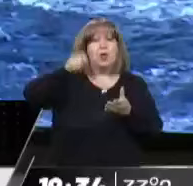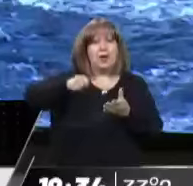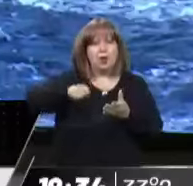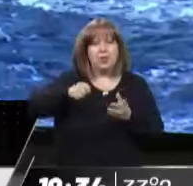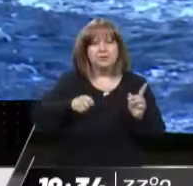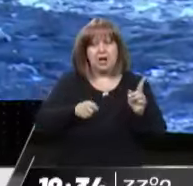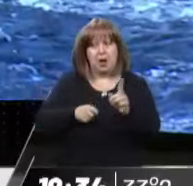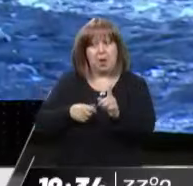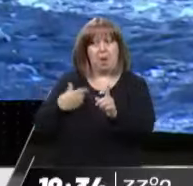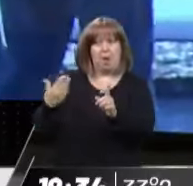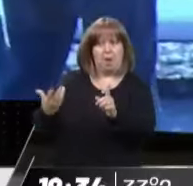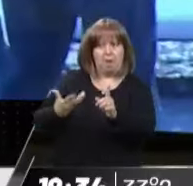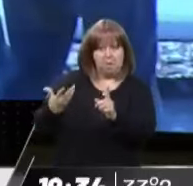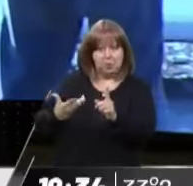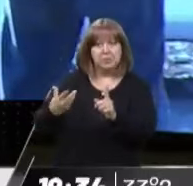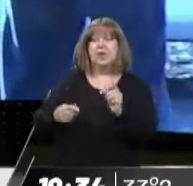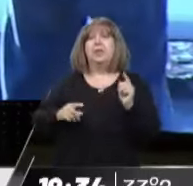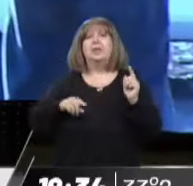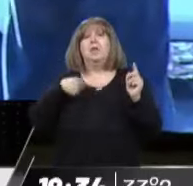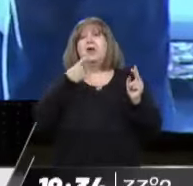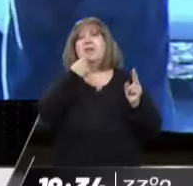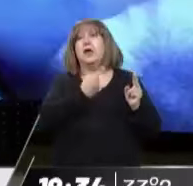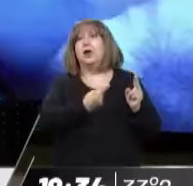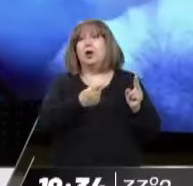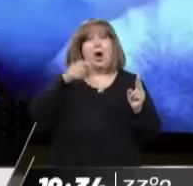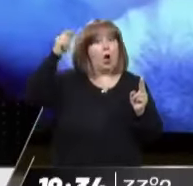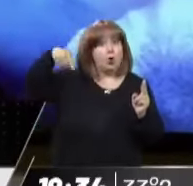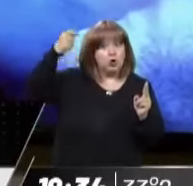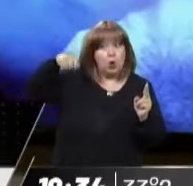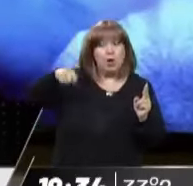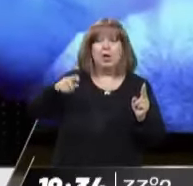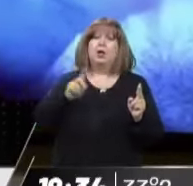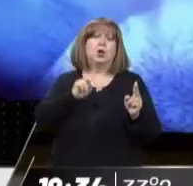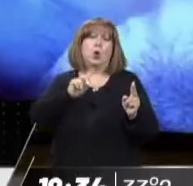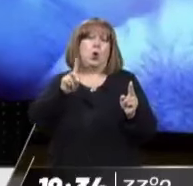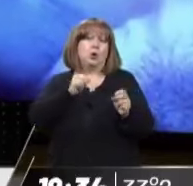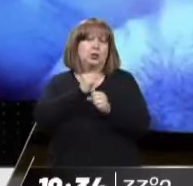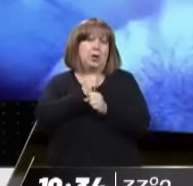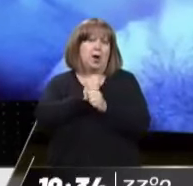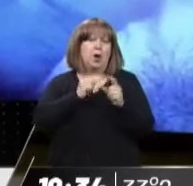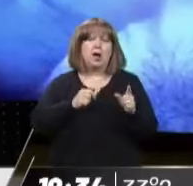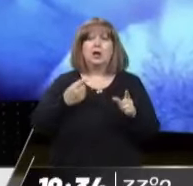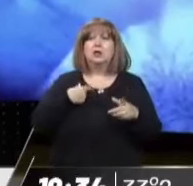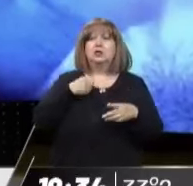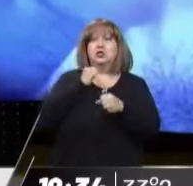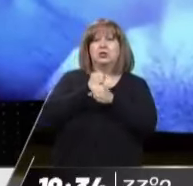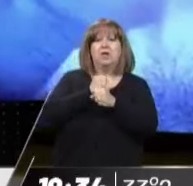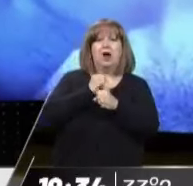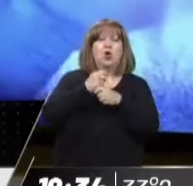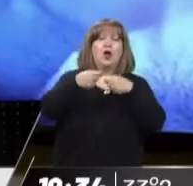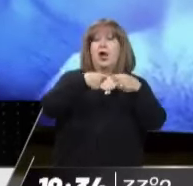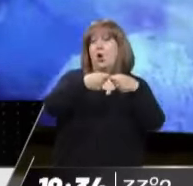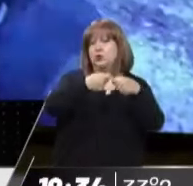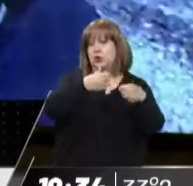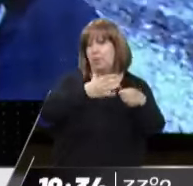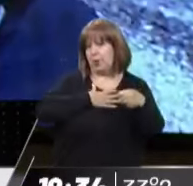dijo a un juez que no conocía eso, después a otro juez le dijo que no, que él es inversionista, que se dedica